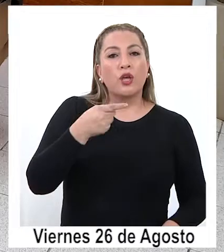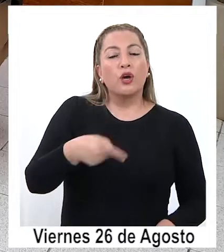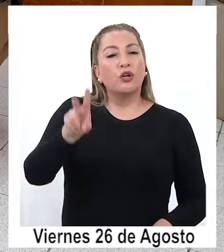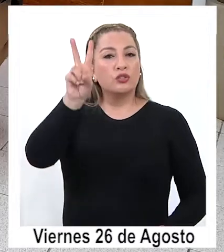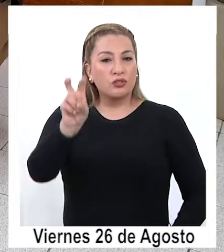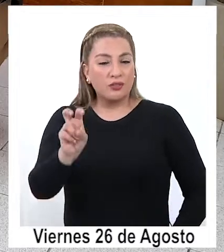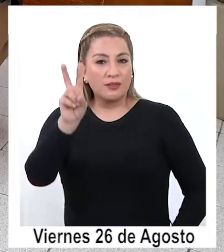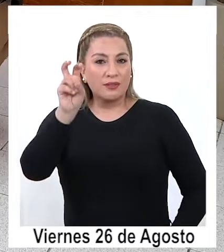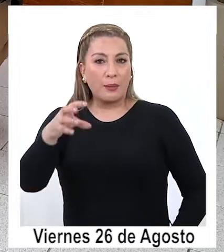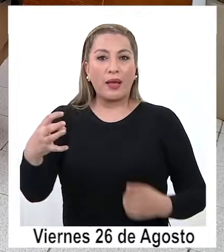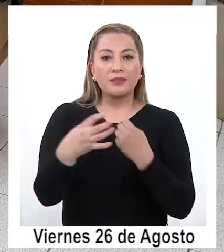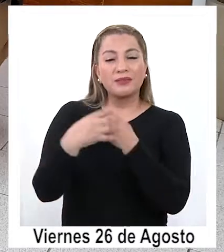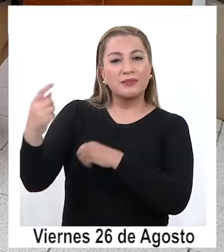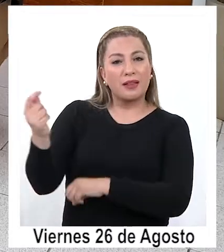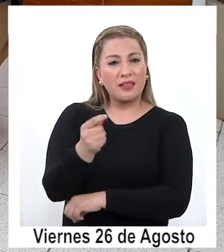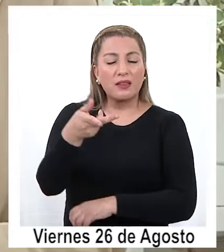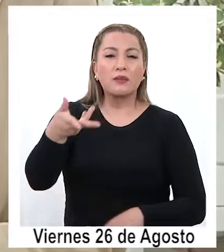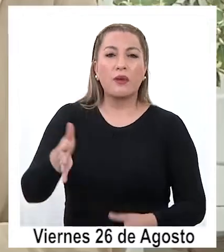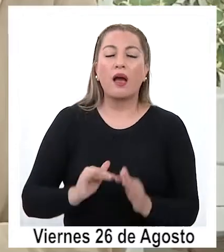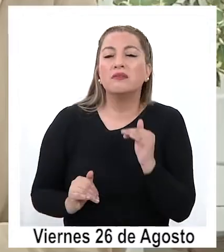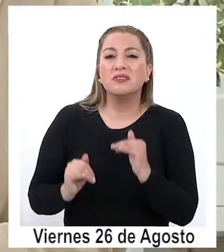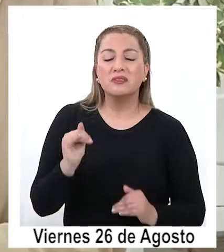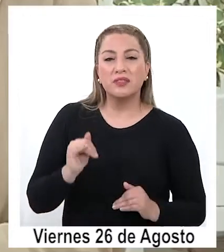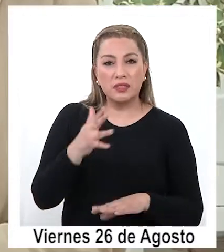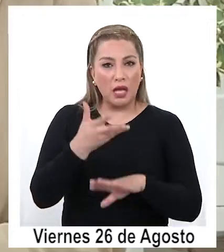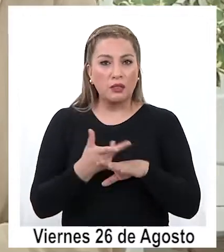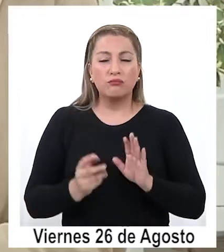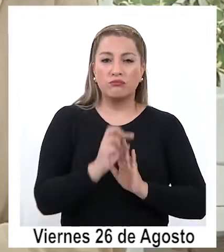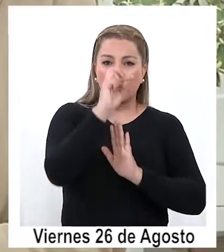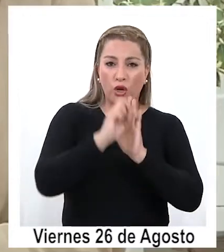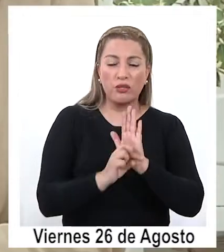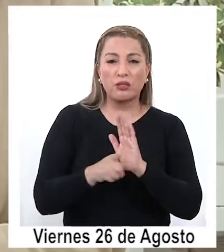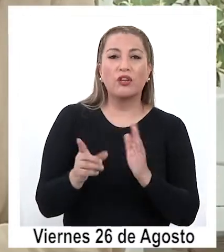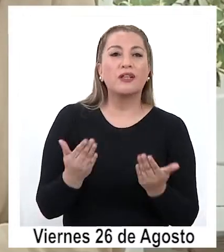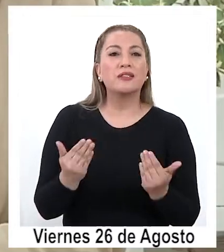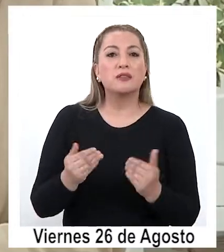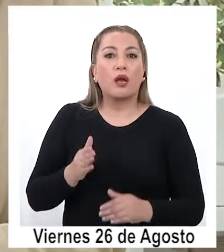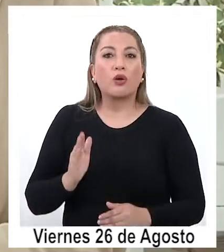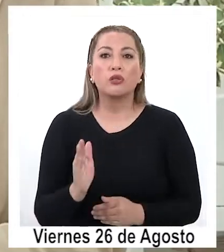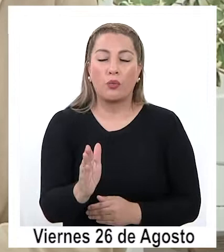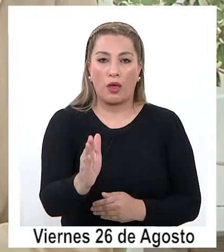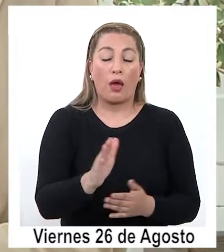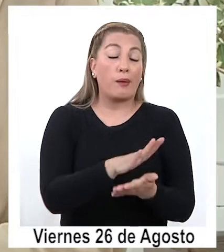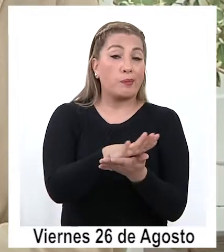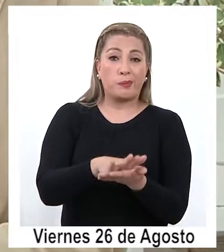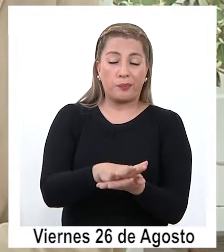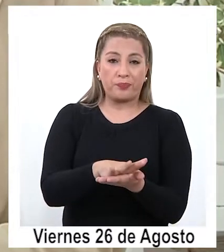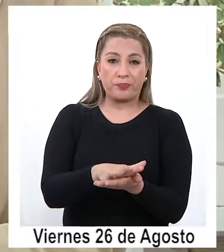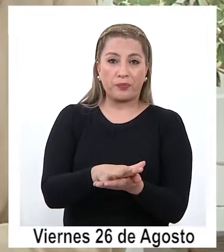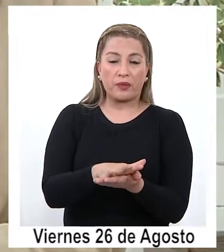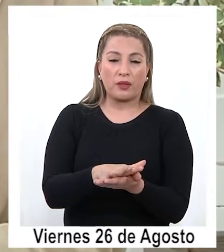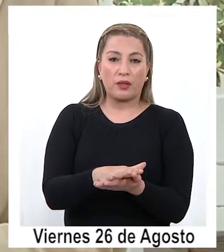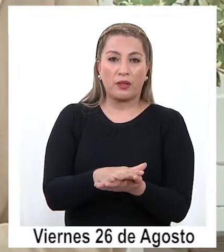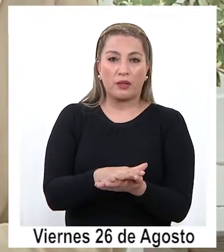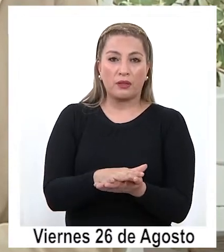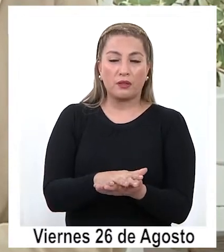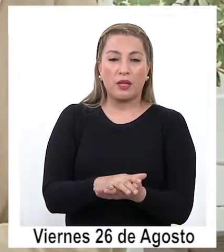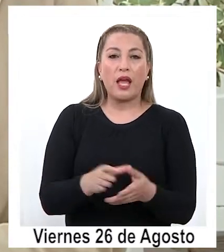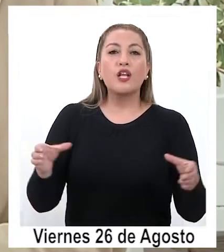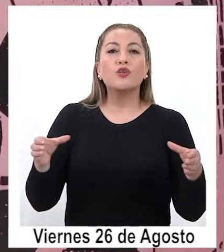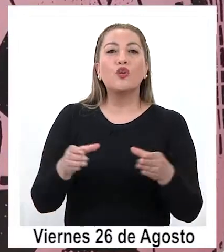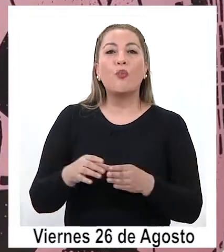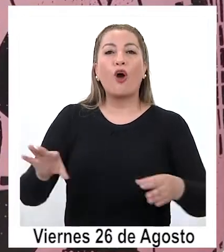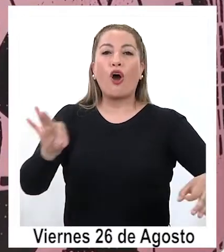que tenemos en la región es que de repente hay proyectos que requieren continuidad y pasa a propósito de la orquesta